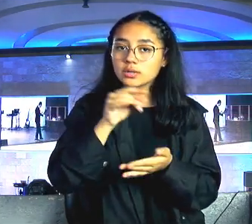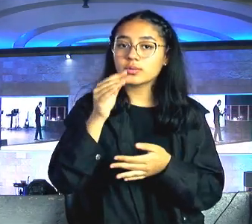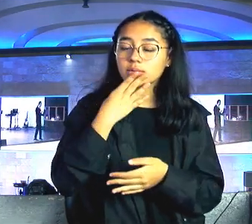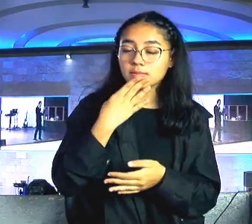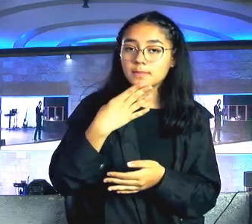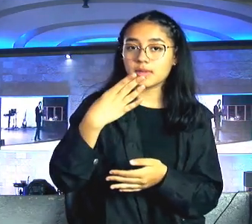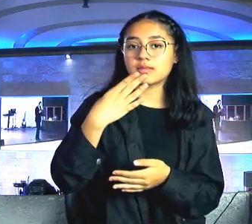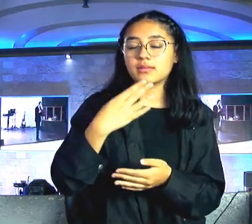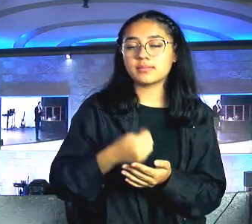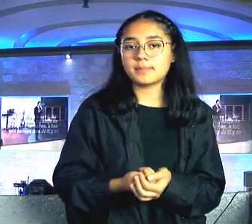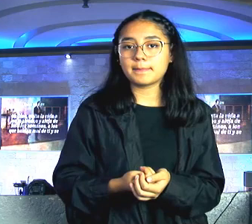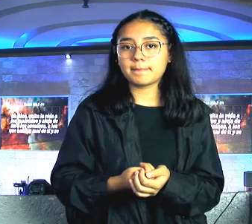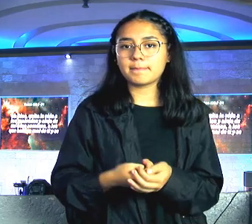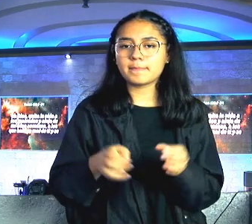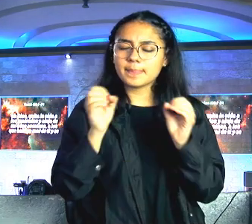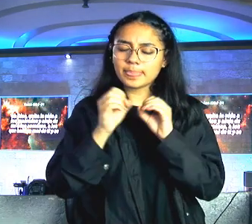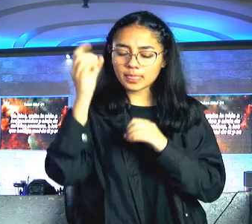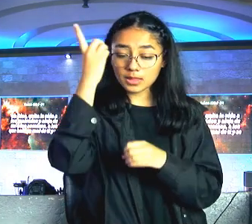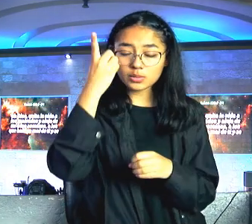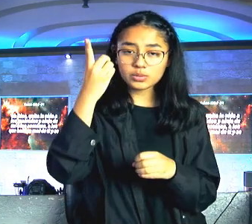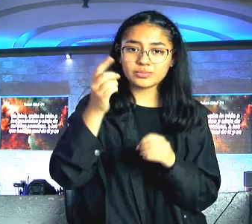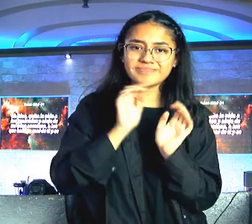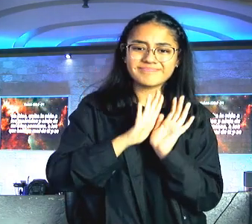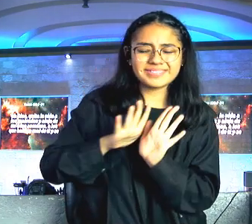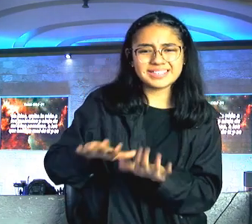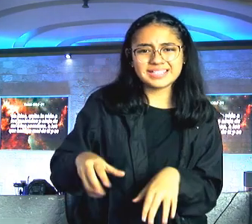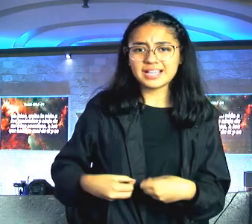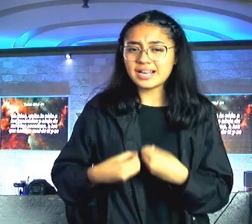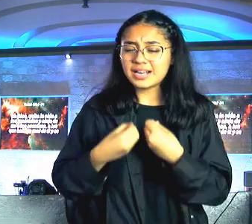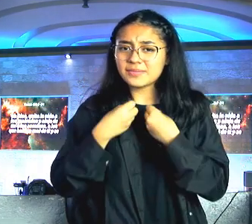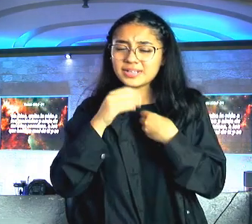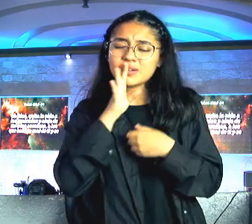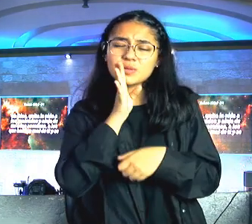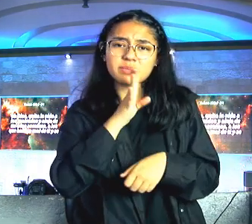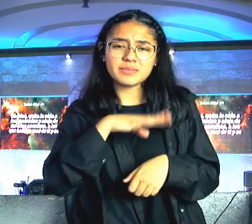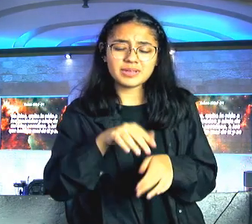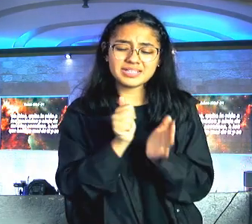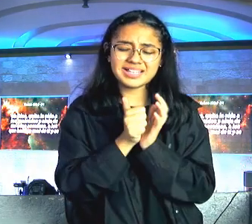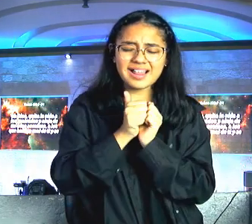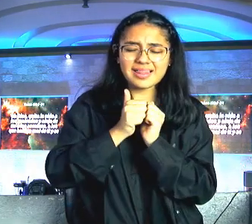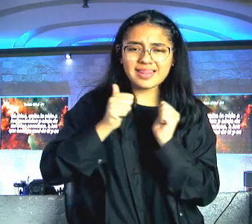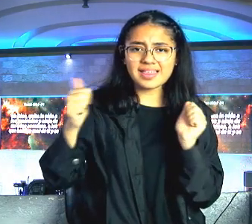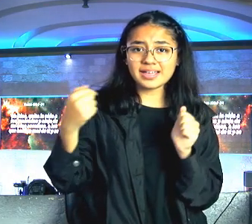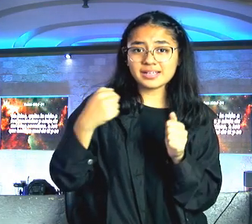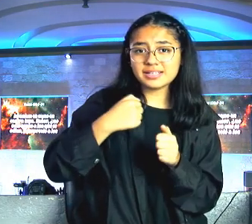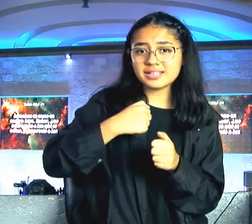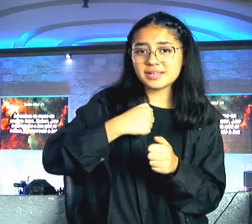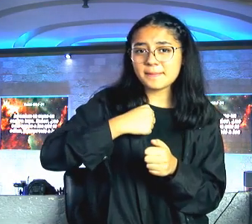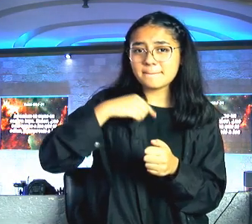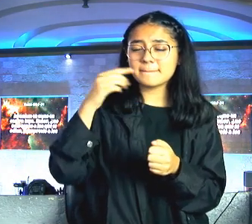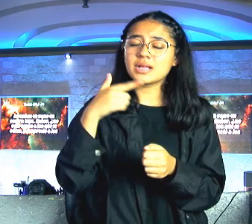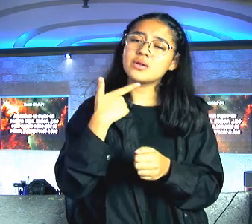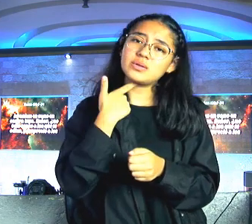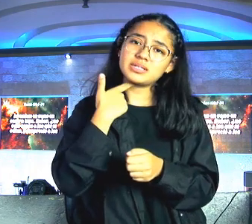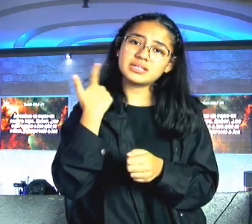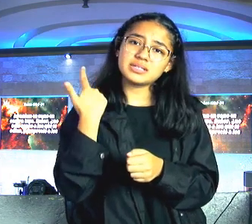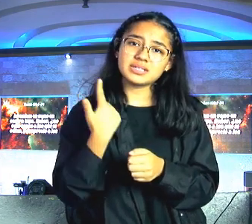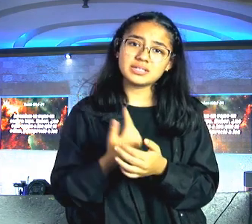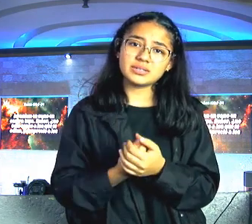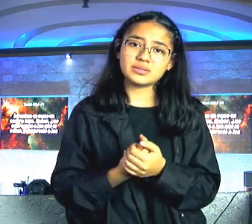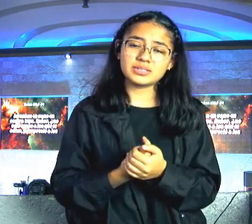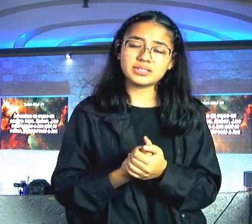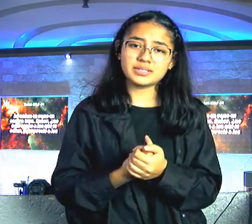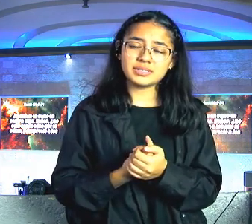Dios, quita la vida a los malvados y aleja de mí a los asesinos, a los que hablan mal de ti y se levantan en vano en contra